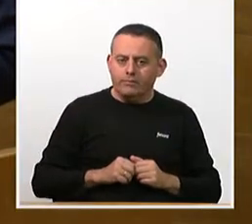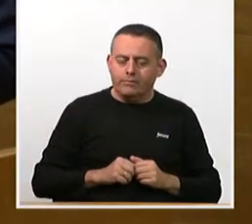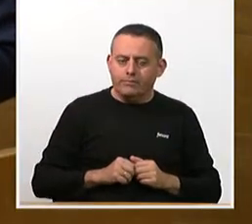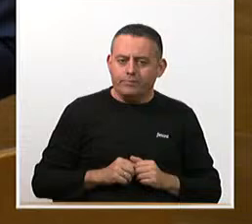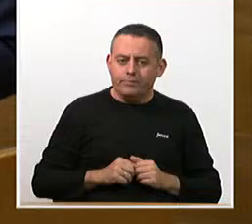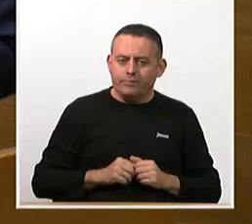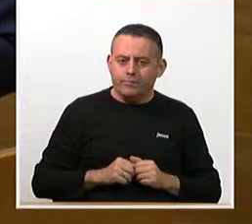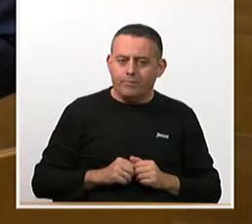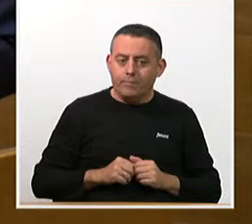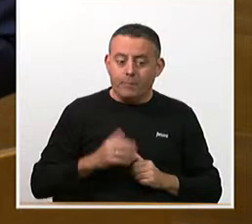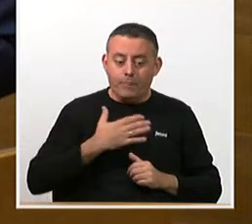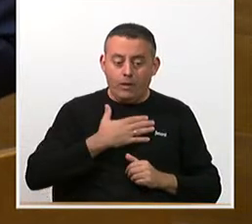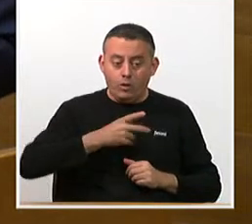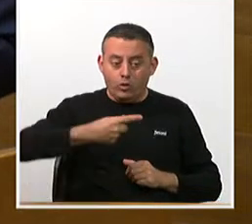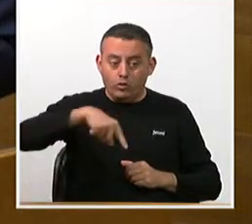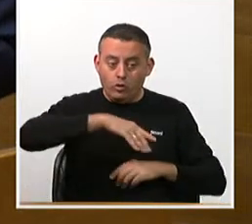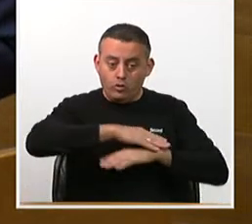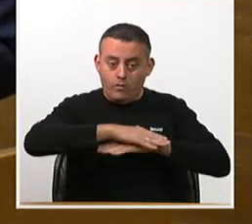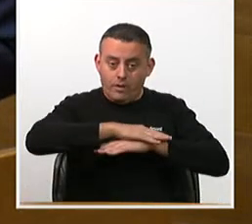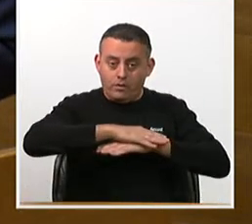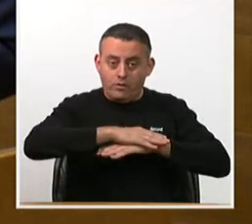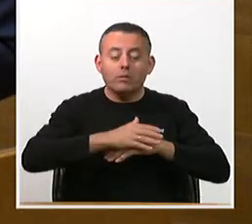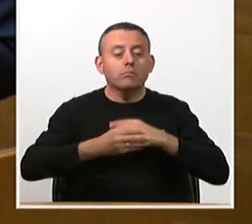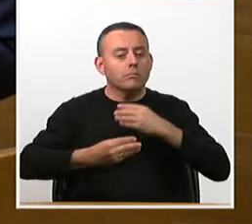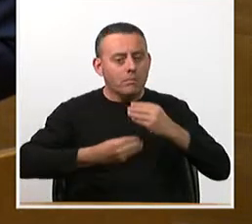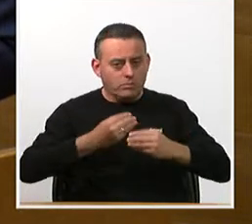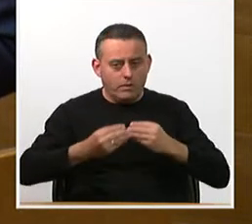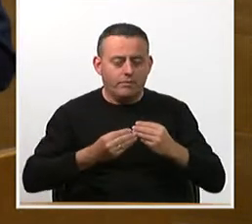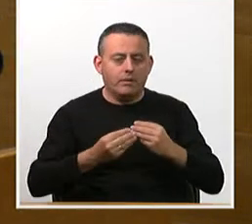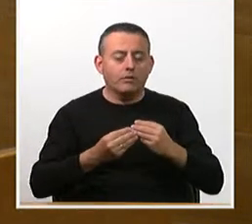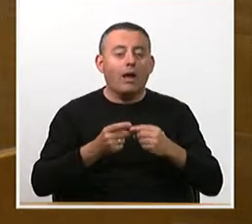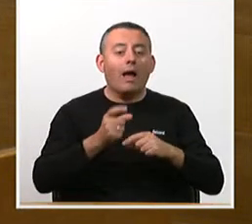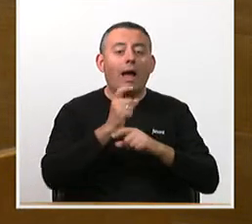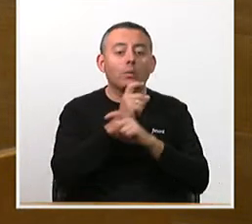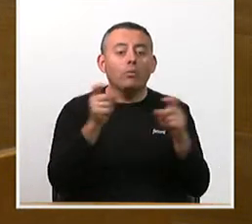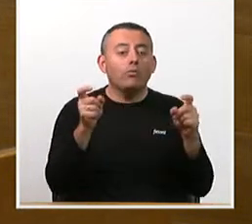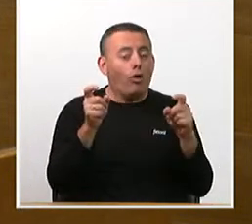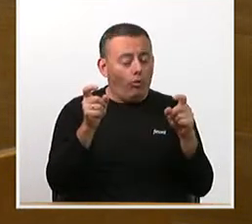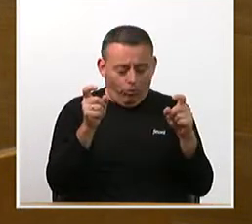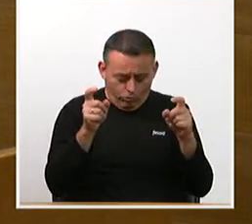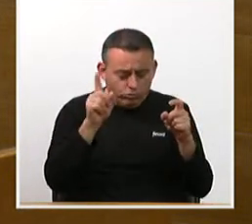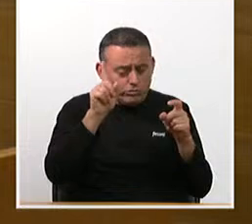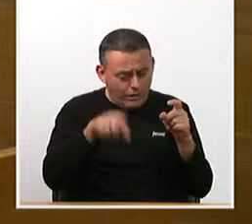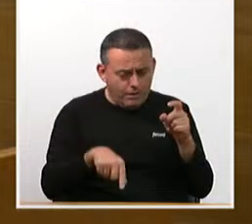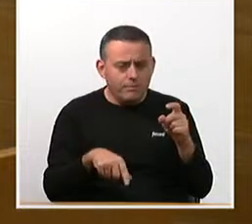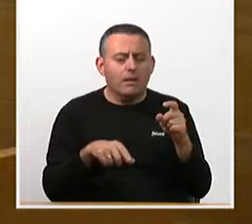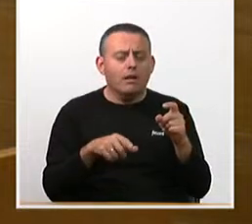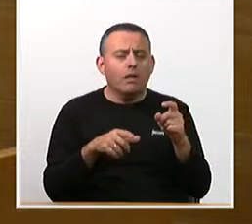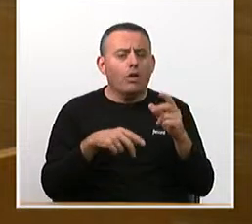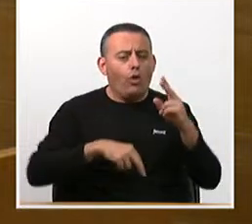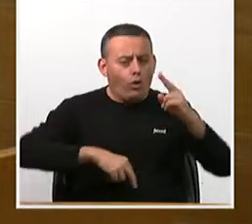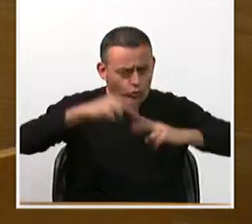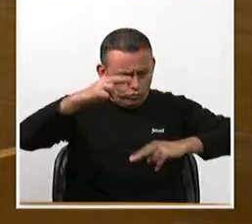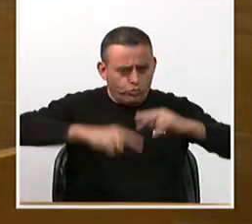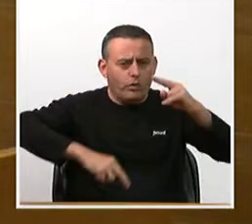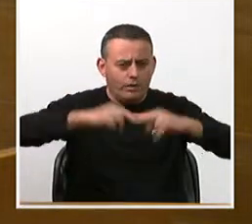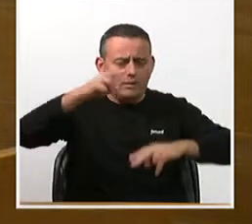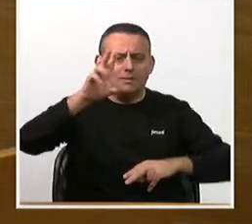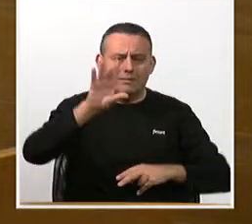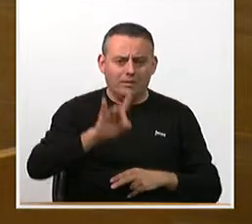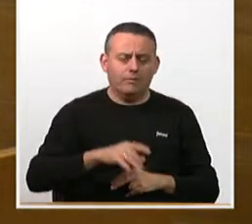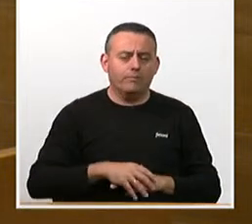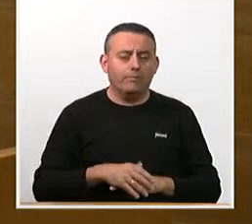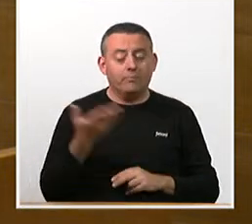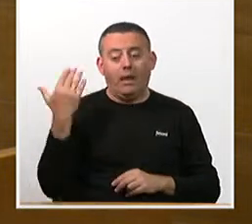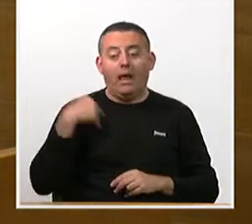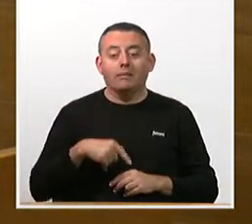harán se construirán no se anunciarán solamente ustedes encandilaba a la comunidad vendiéndola cabra de